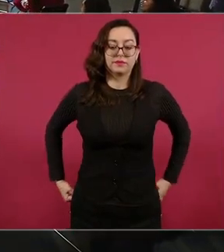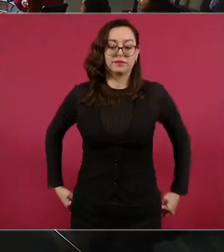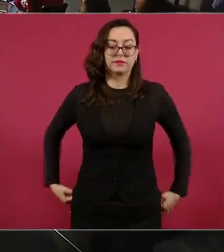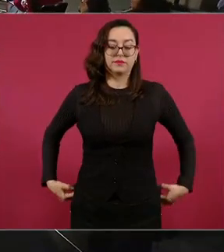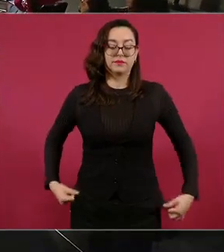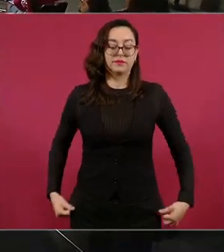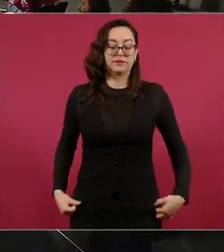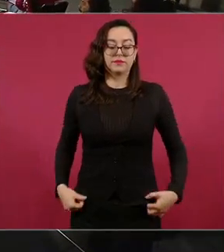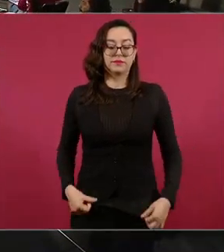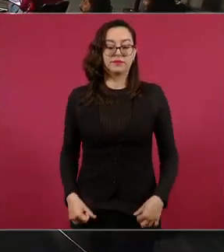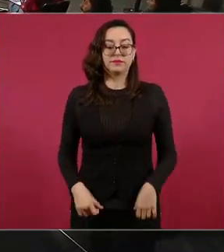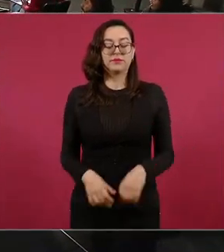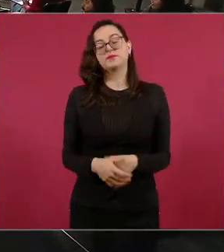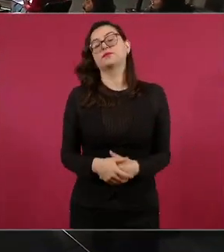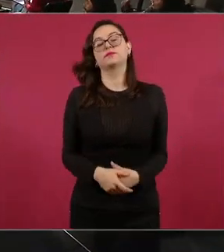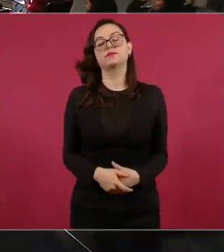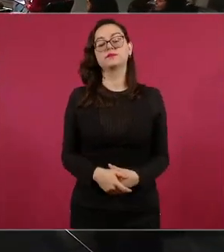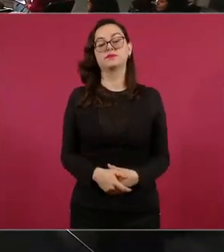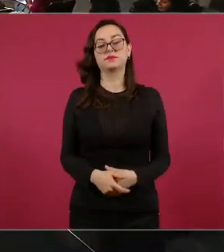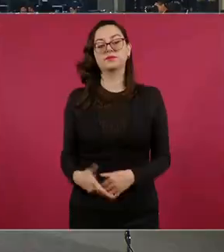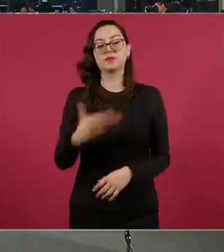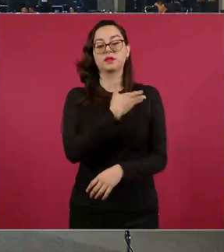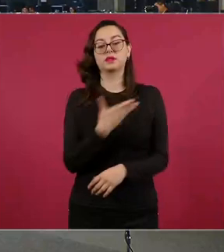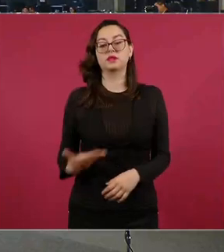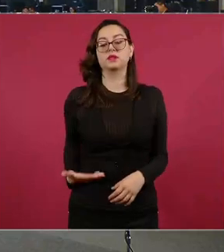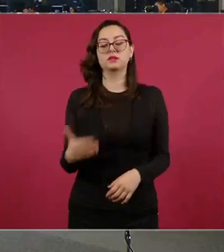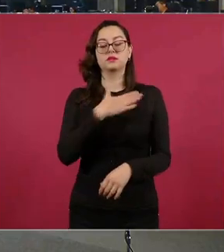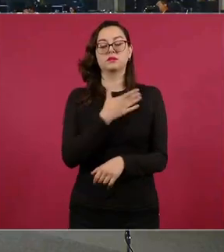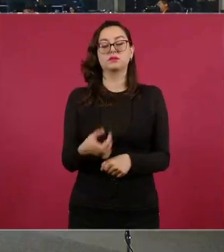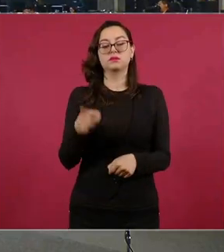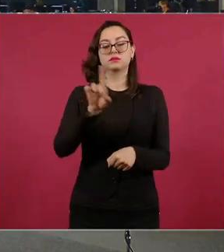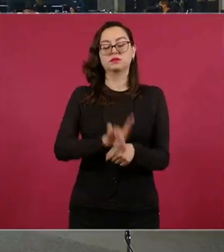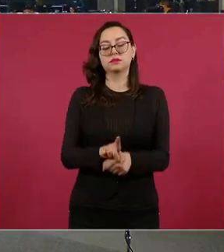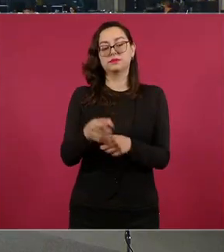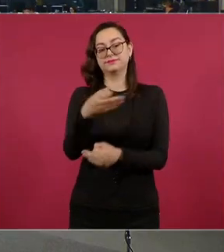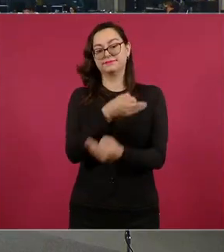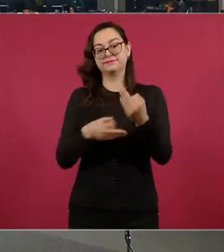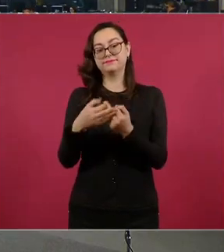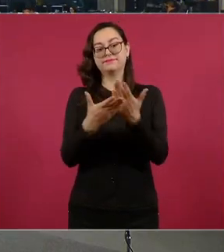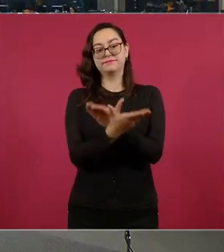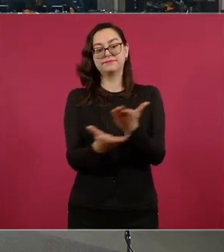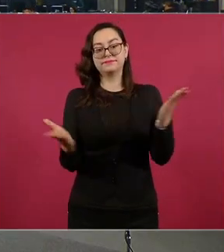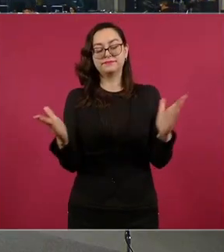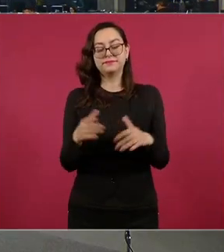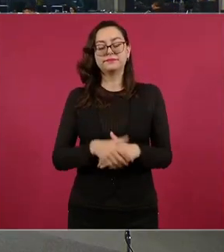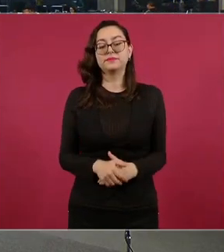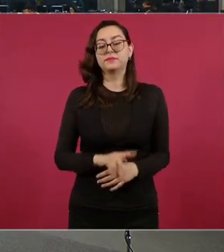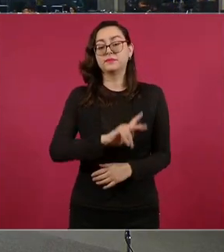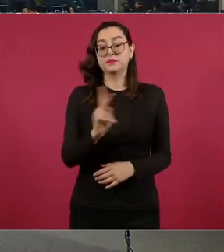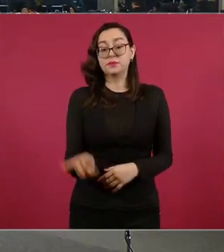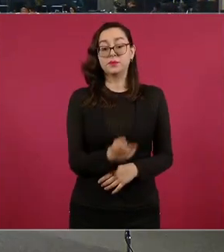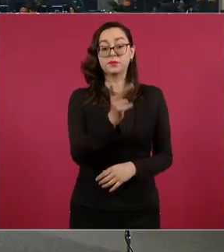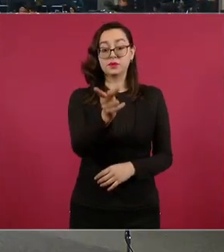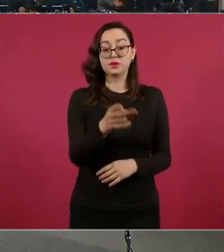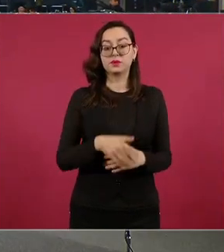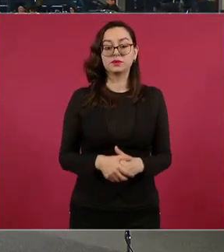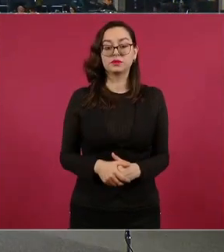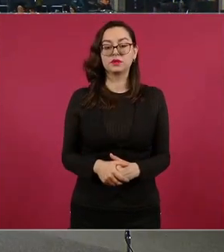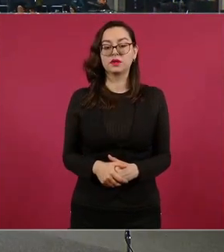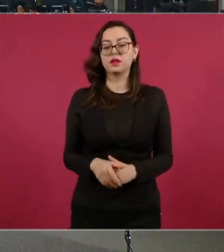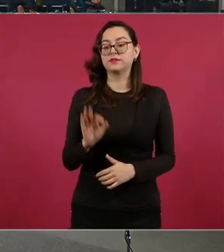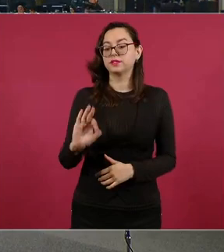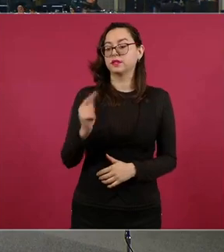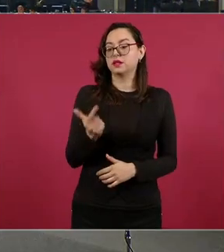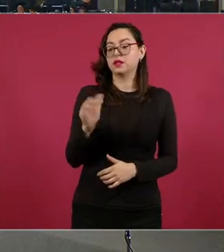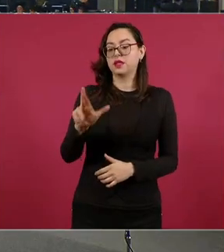presidente, buenos días, buenos días a todos. Armando Gama de Elonce. Preguntarle si está confirmada esta desaparición de dos agentes de la Fiscalía